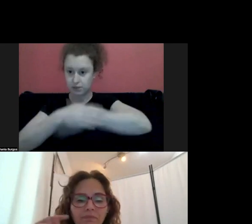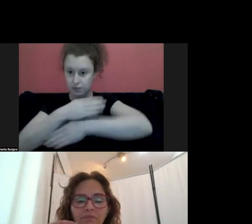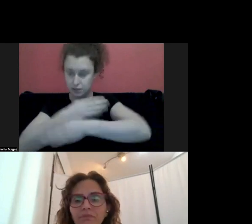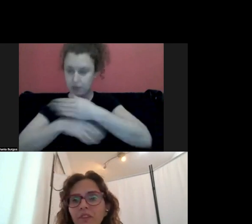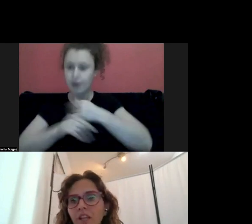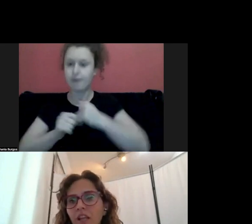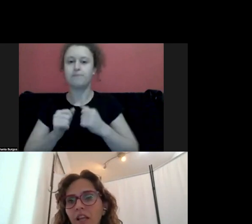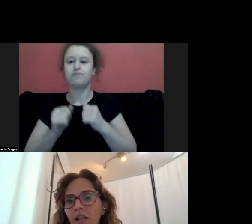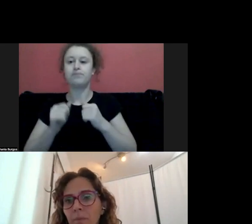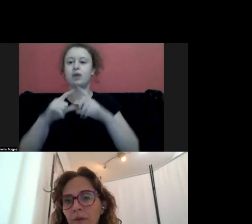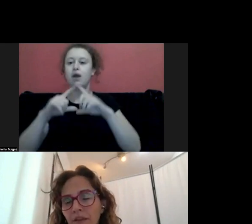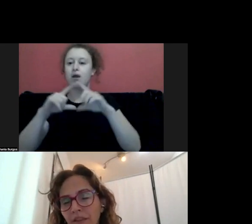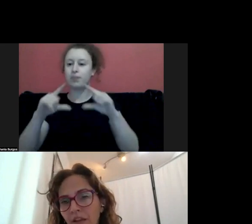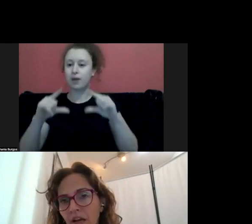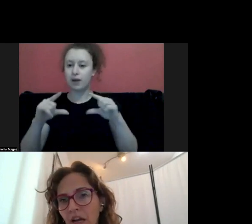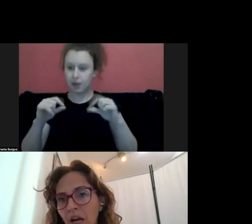Cuidam,